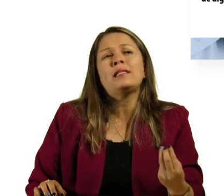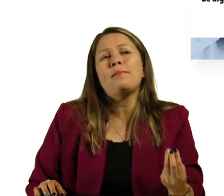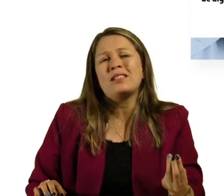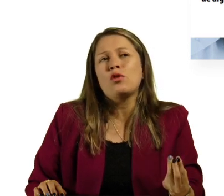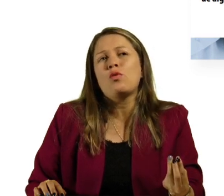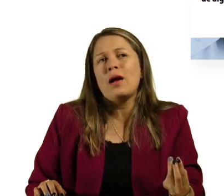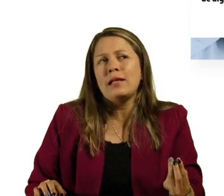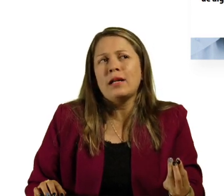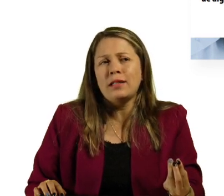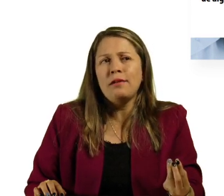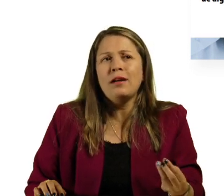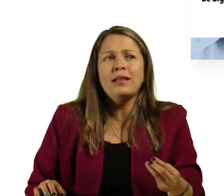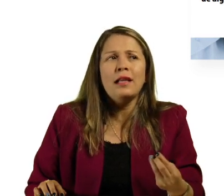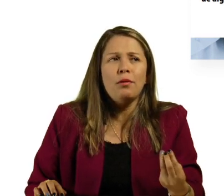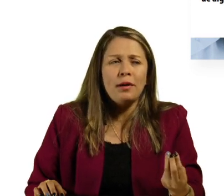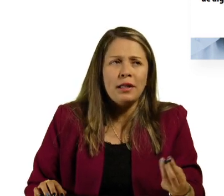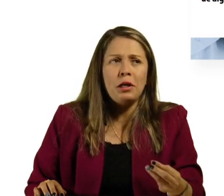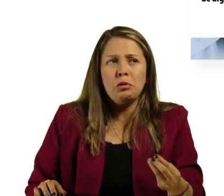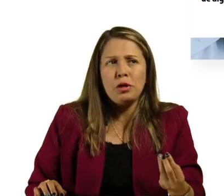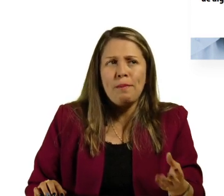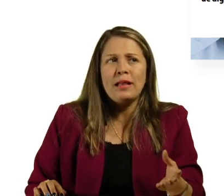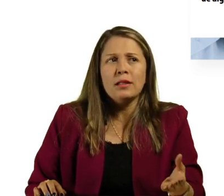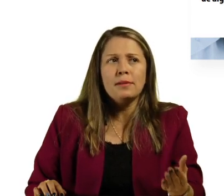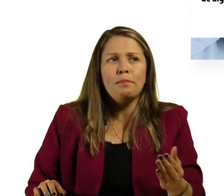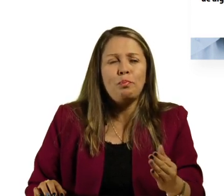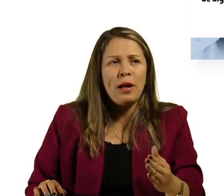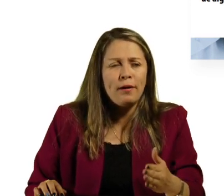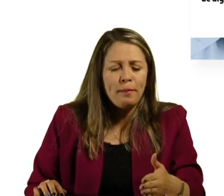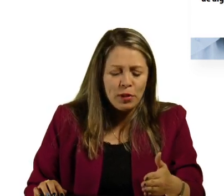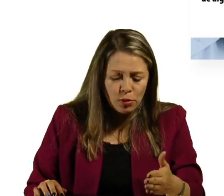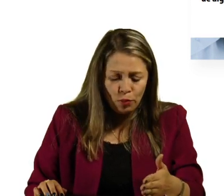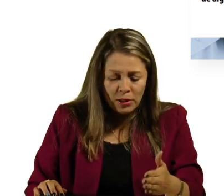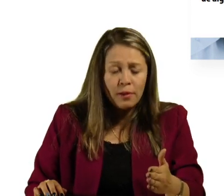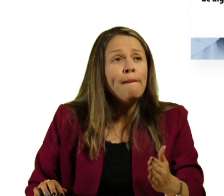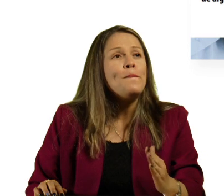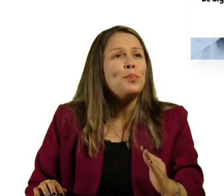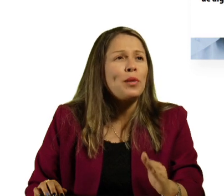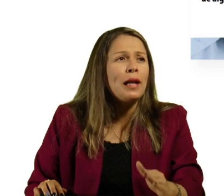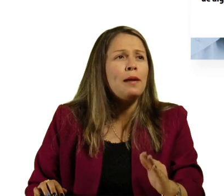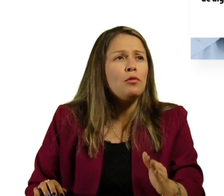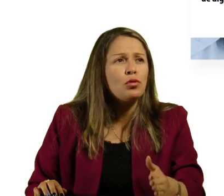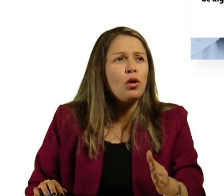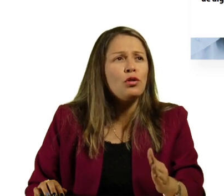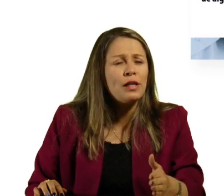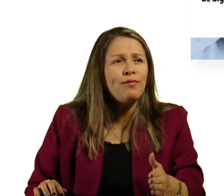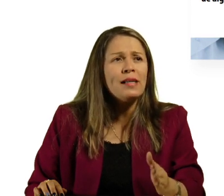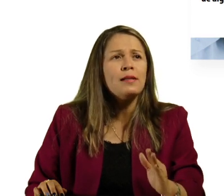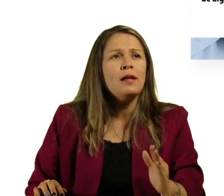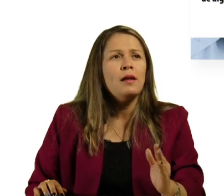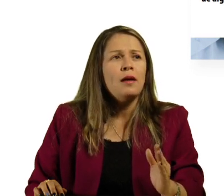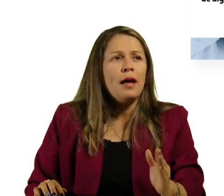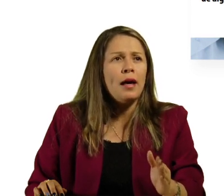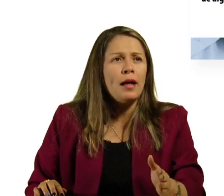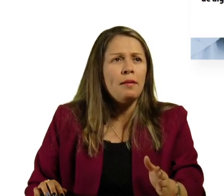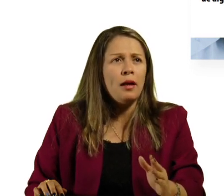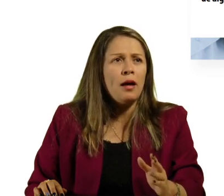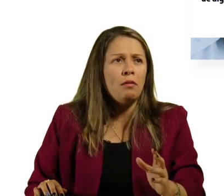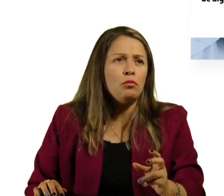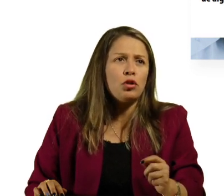una estimación cualitativa de objetivos y metas, pero en el presupuesto tenemos solo cifras,